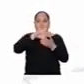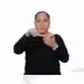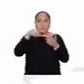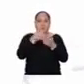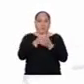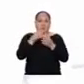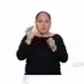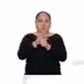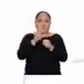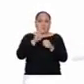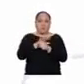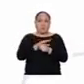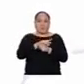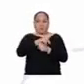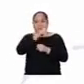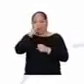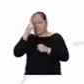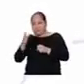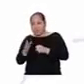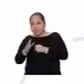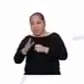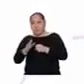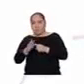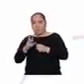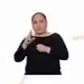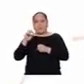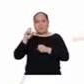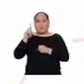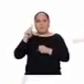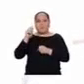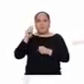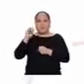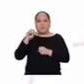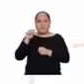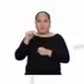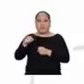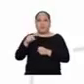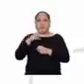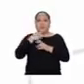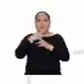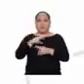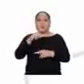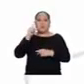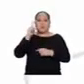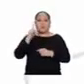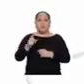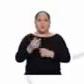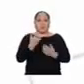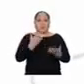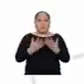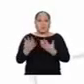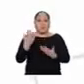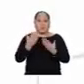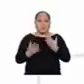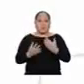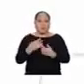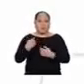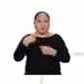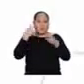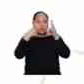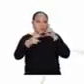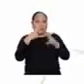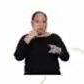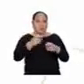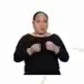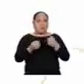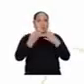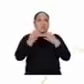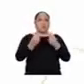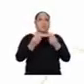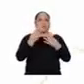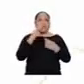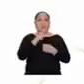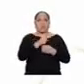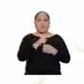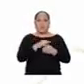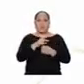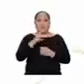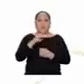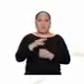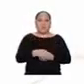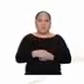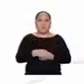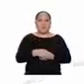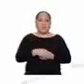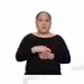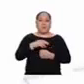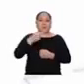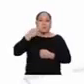relativa debe ser 1. Aquí, quizá, podemos calcular la frecuencia relativa,